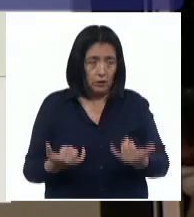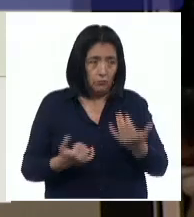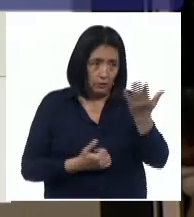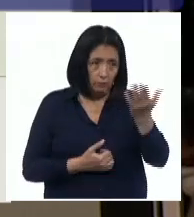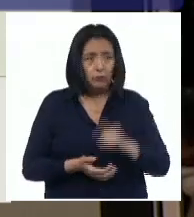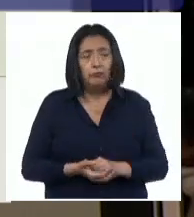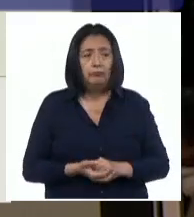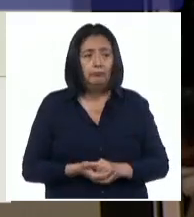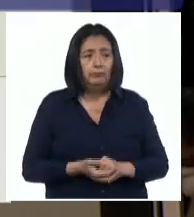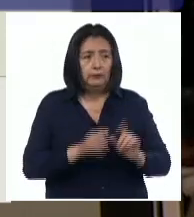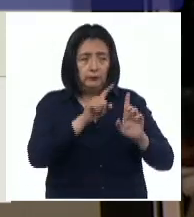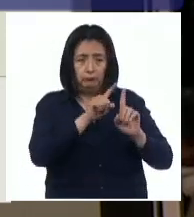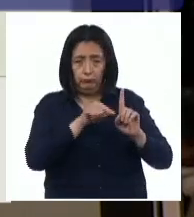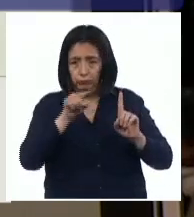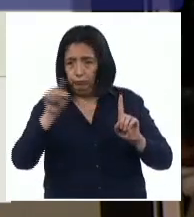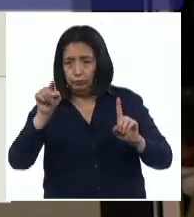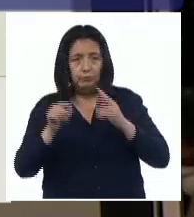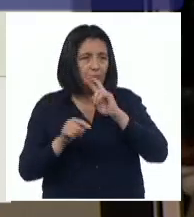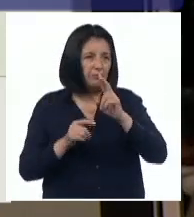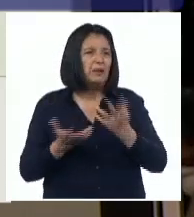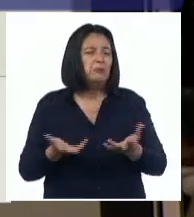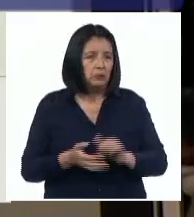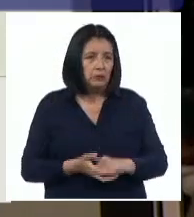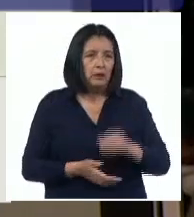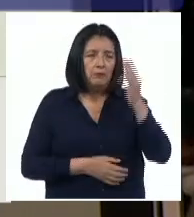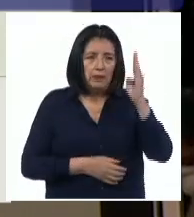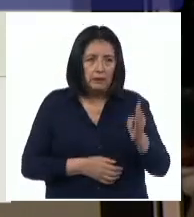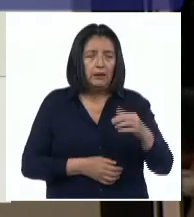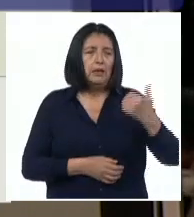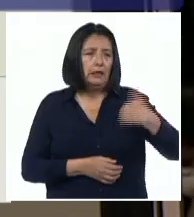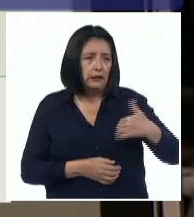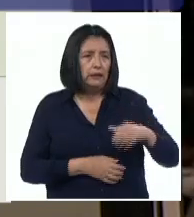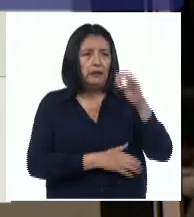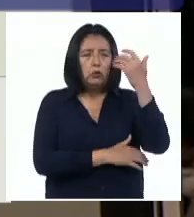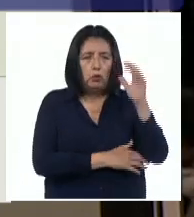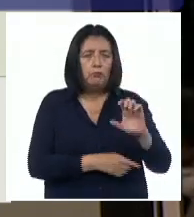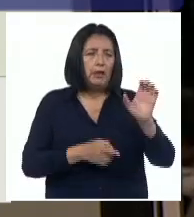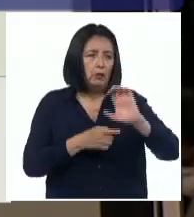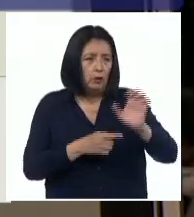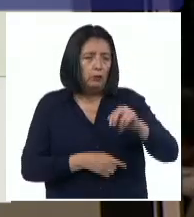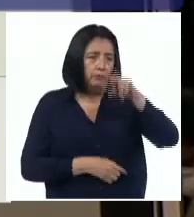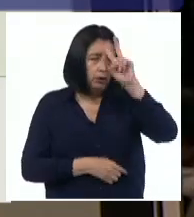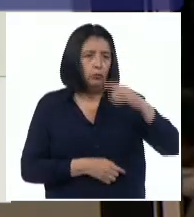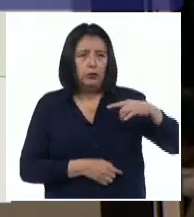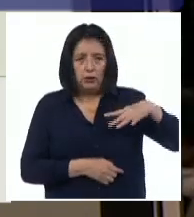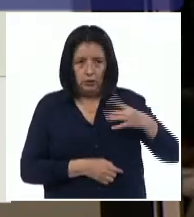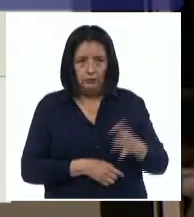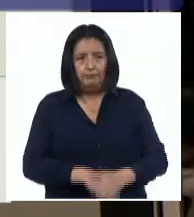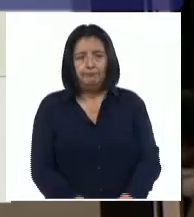acá, vemos cuáles son las características de Brasil, de Argentina, de Colombia, de Ecuador, de Perú y de